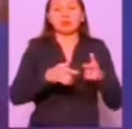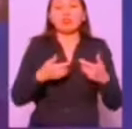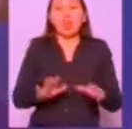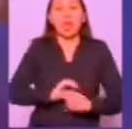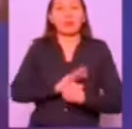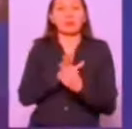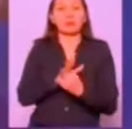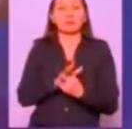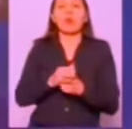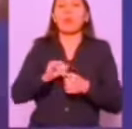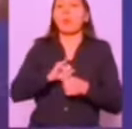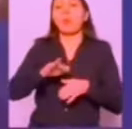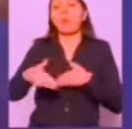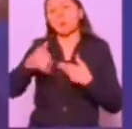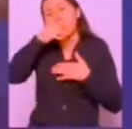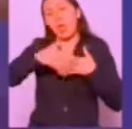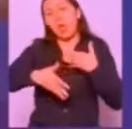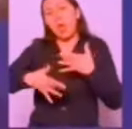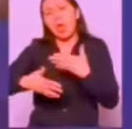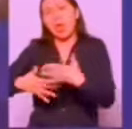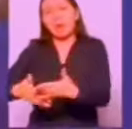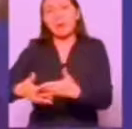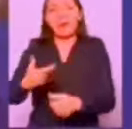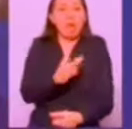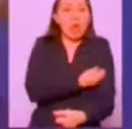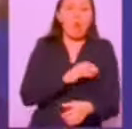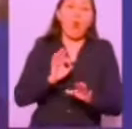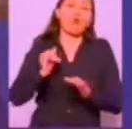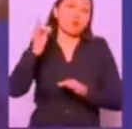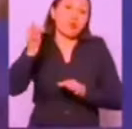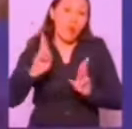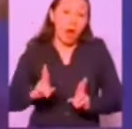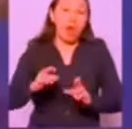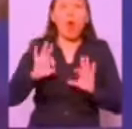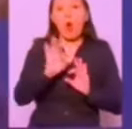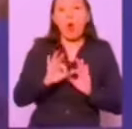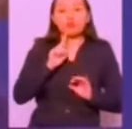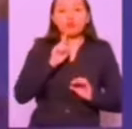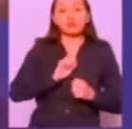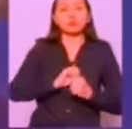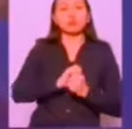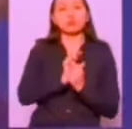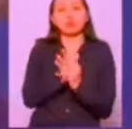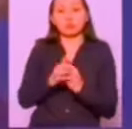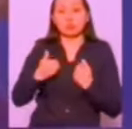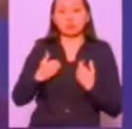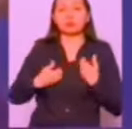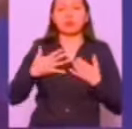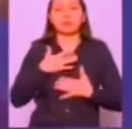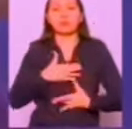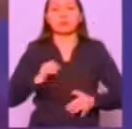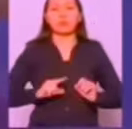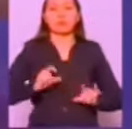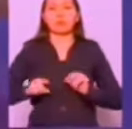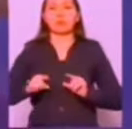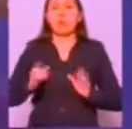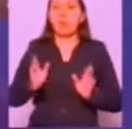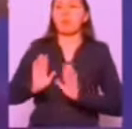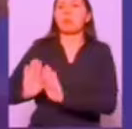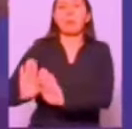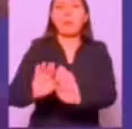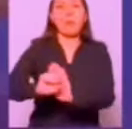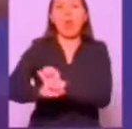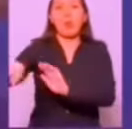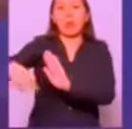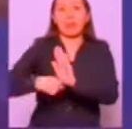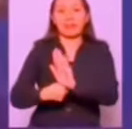determinada alcanza esta inmunidad, ya sea por vacunas en el futuro o por tener contacto con el virus y desarrollar anticuerpos con o sin síntomas.